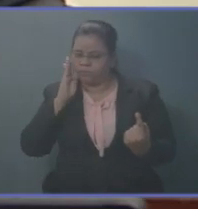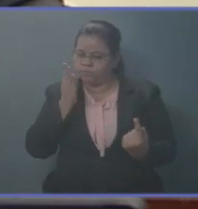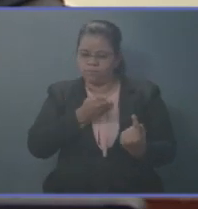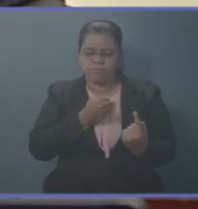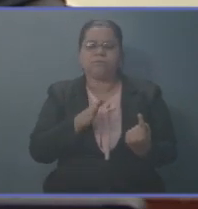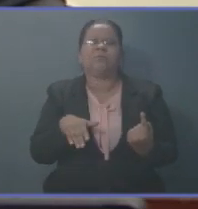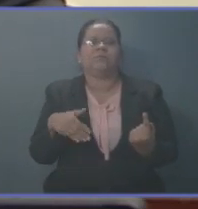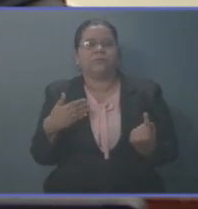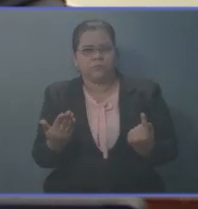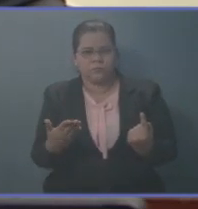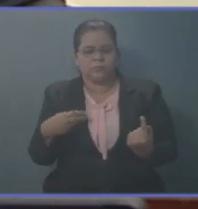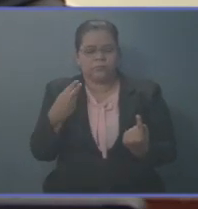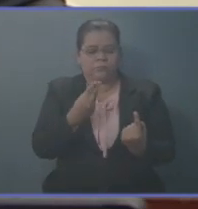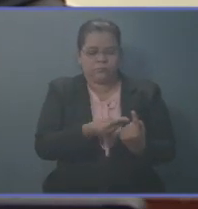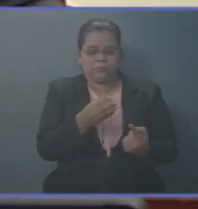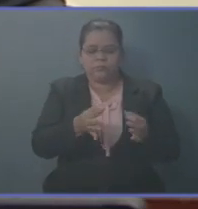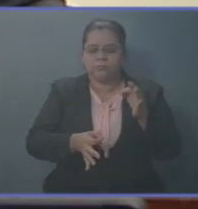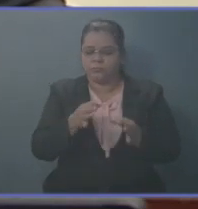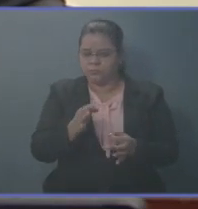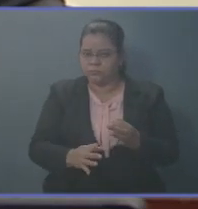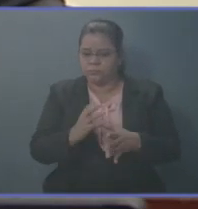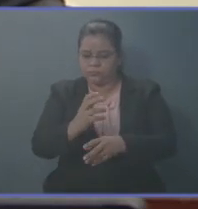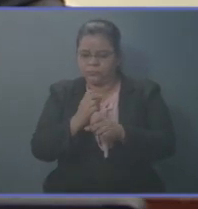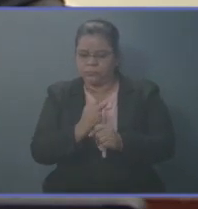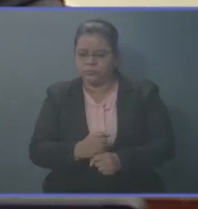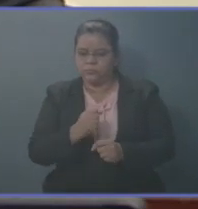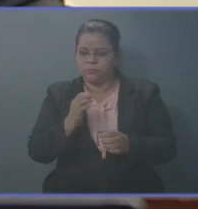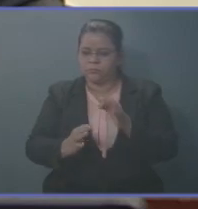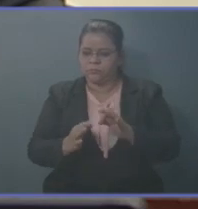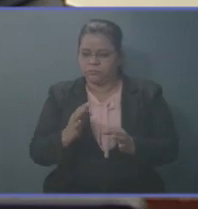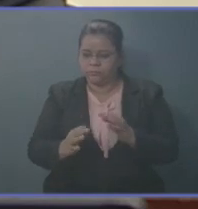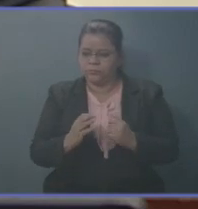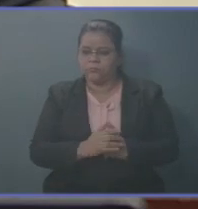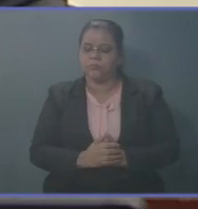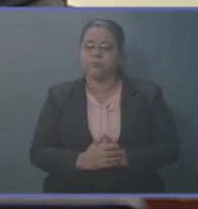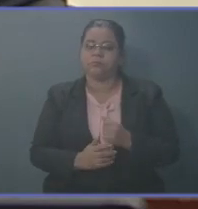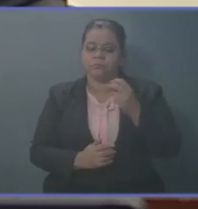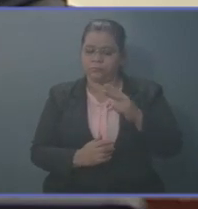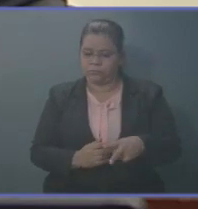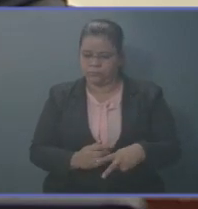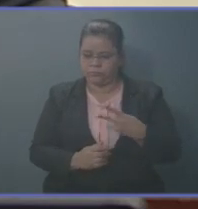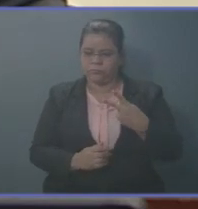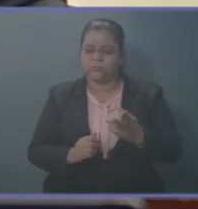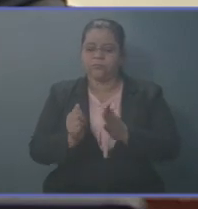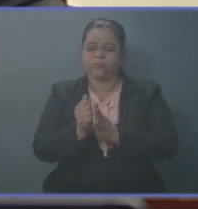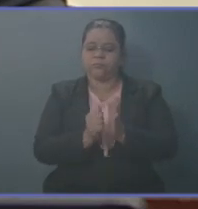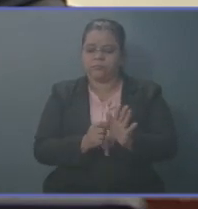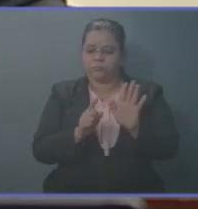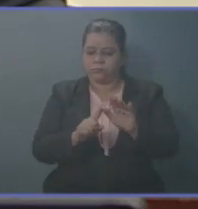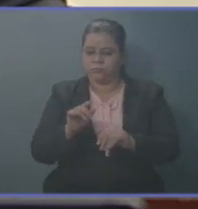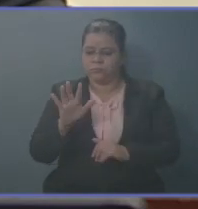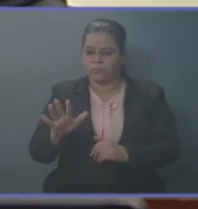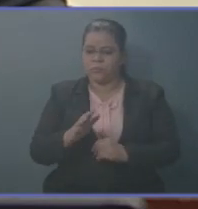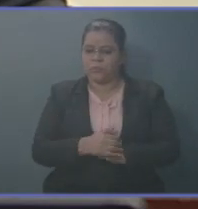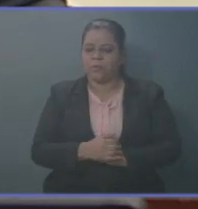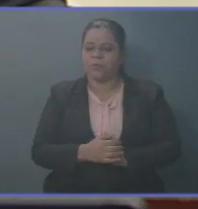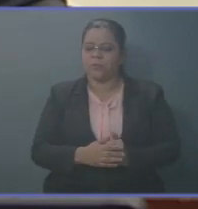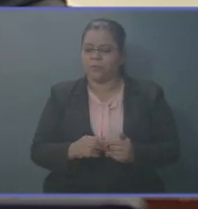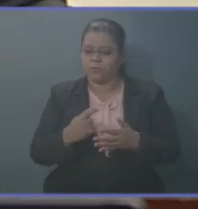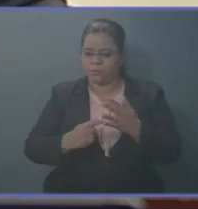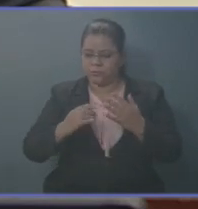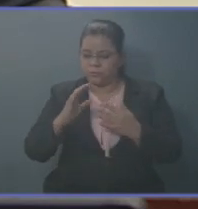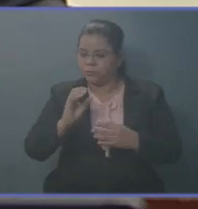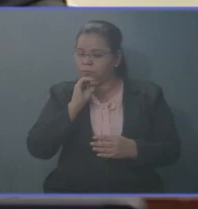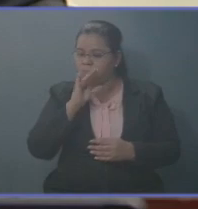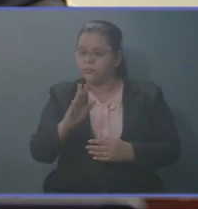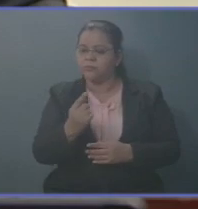está organizado por la consecución de la justicia, de la seguridad jurídica y el bien común. Romanos 2, que el artículo 65, inciso 1 de la Constitución establece que la